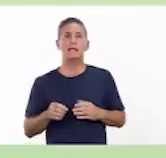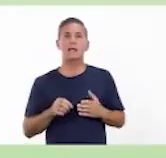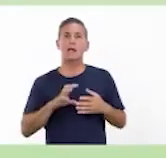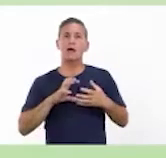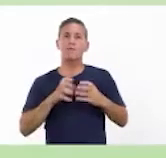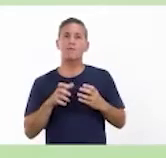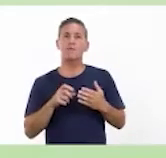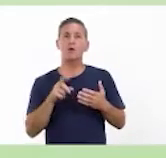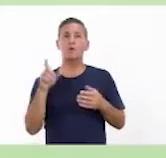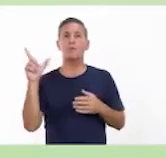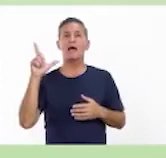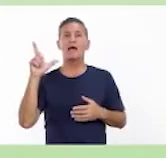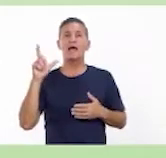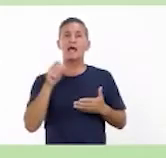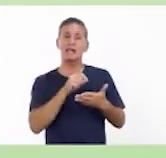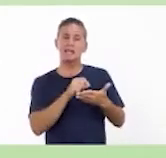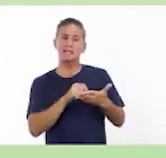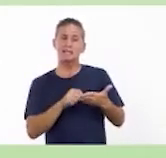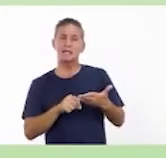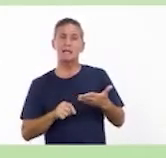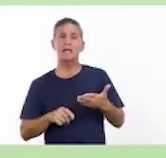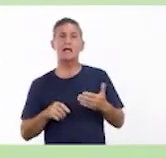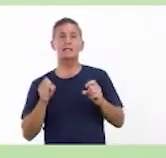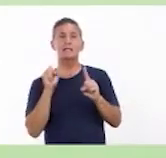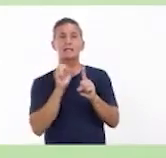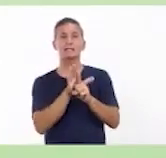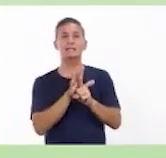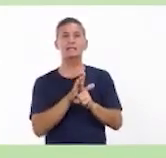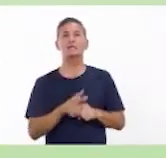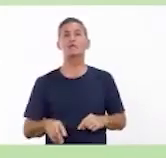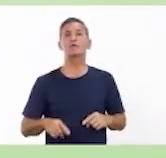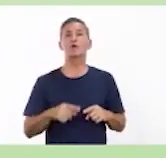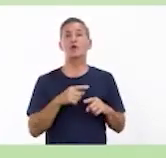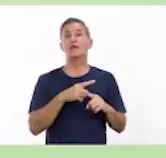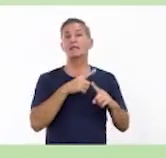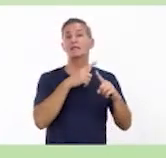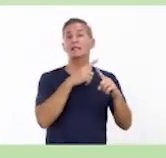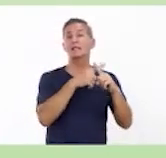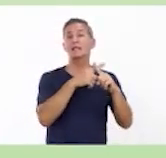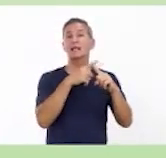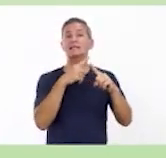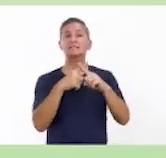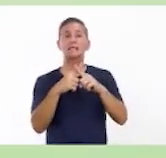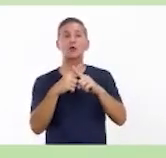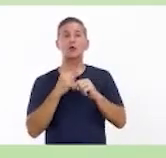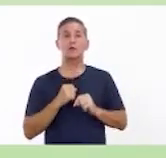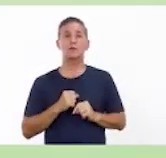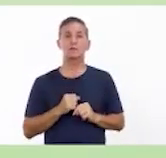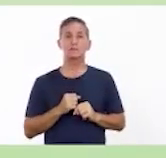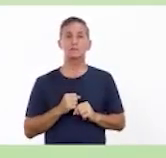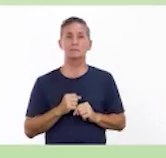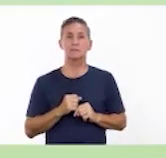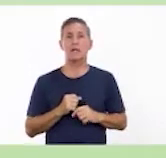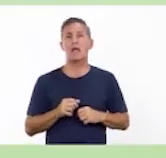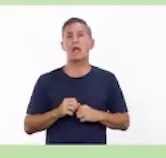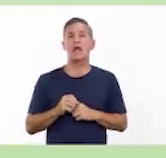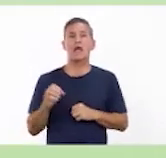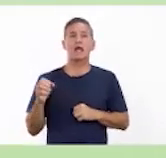de inicio del siglo XX. Franz Kafka, la